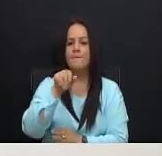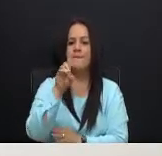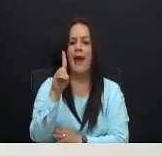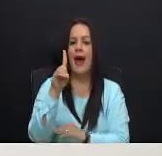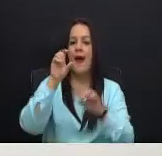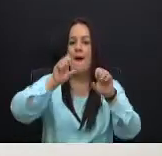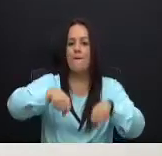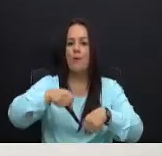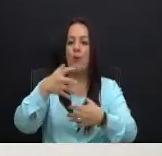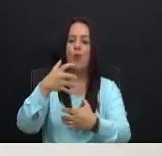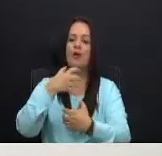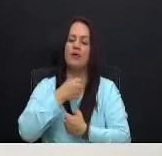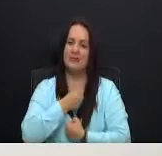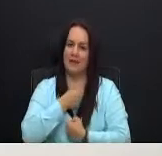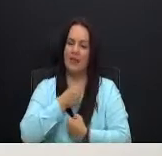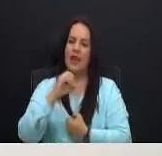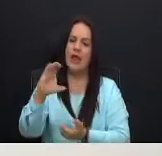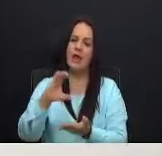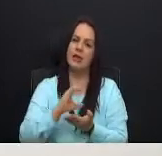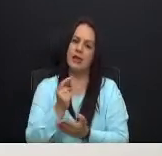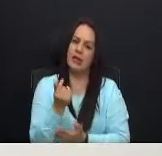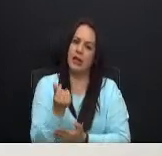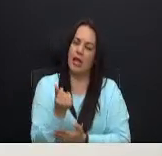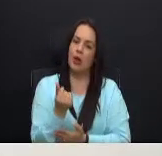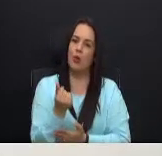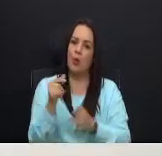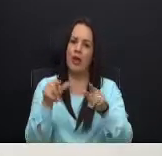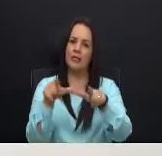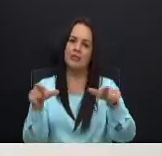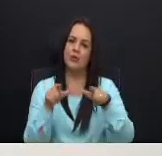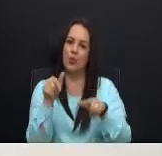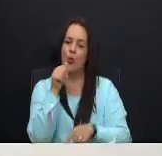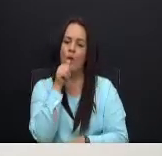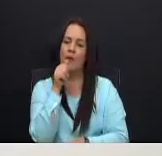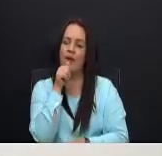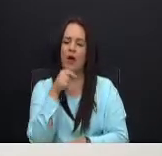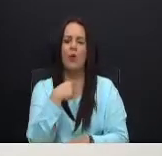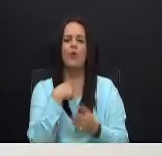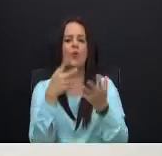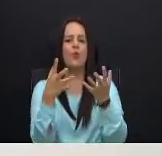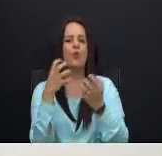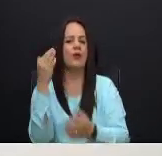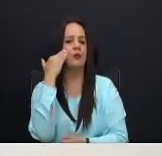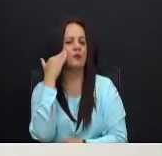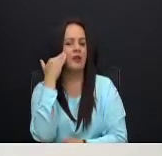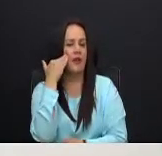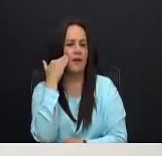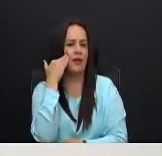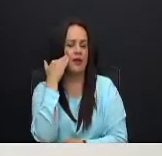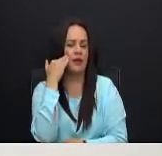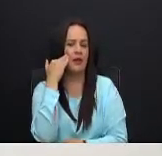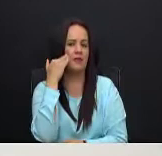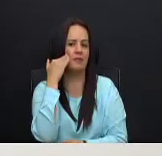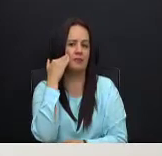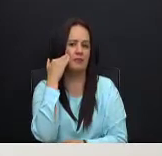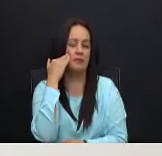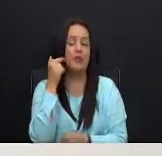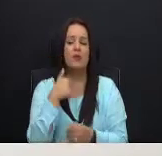recibir dinero del sector privado. Yo quiero saber